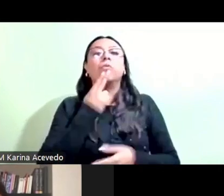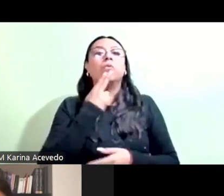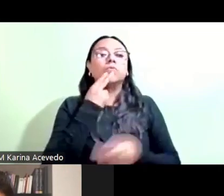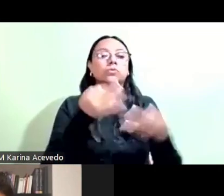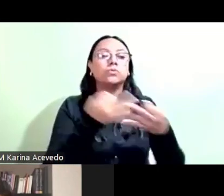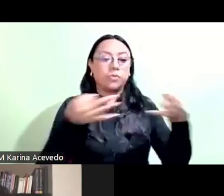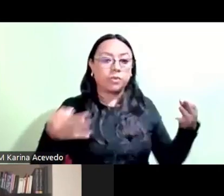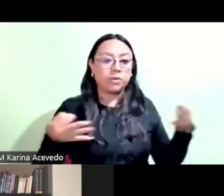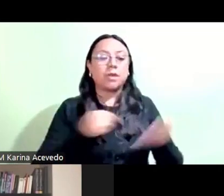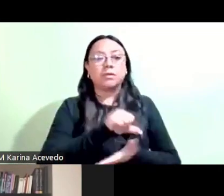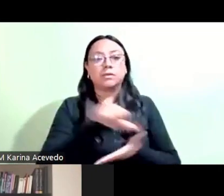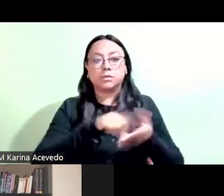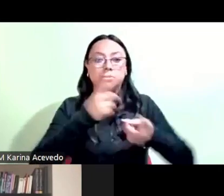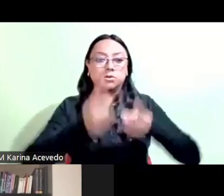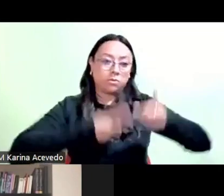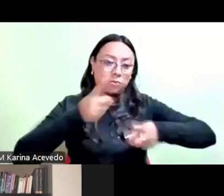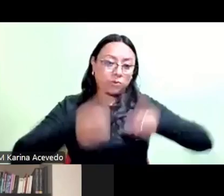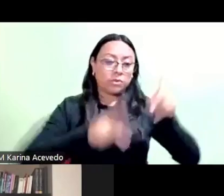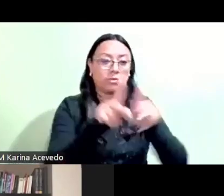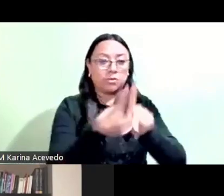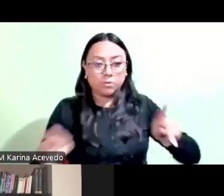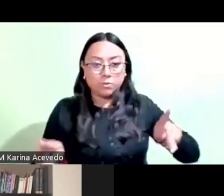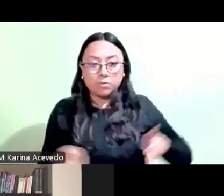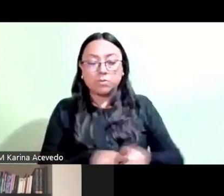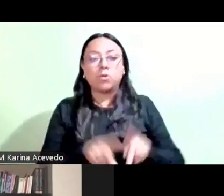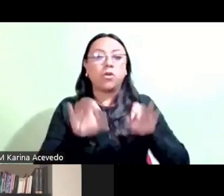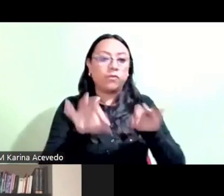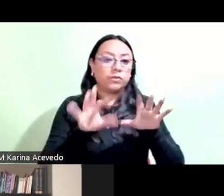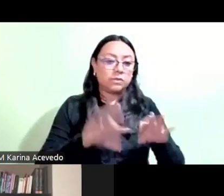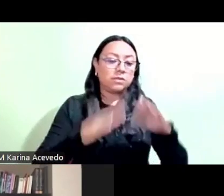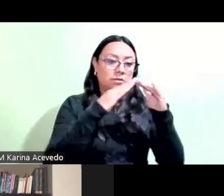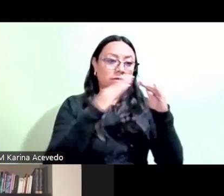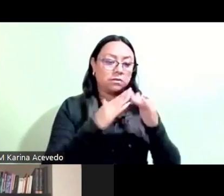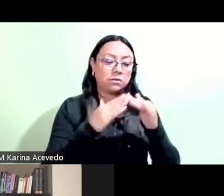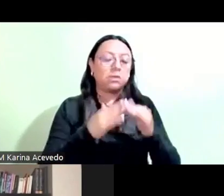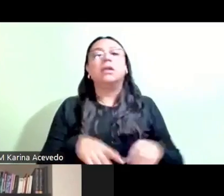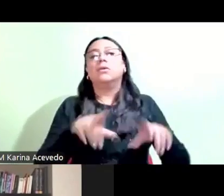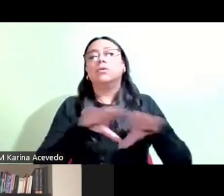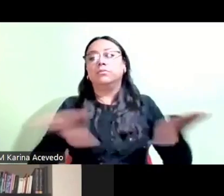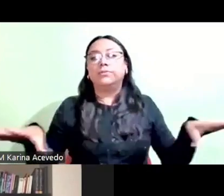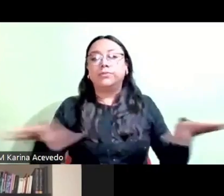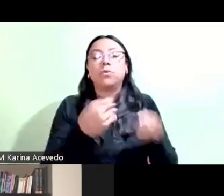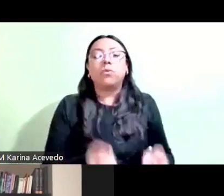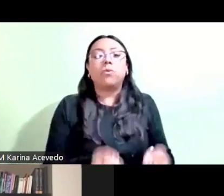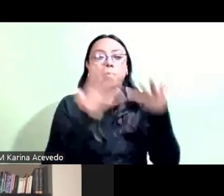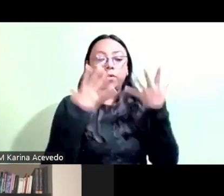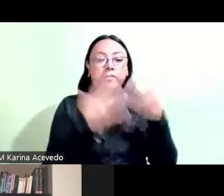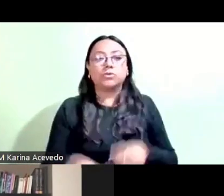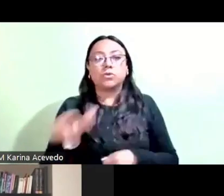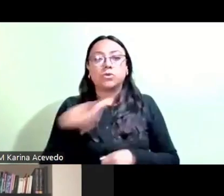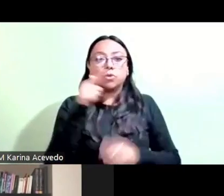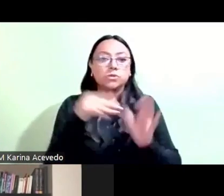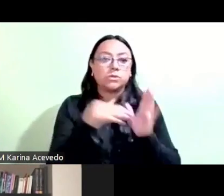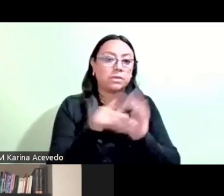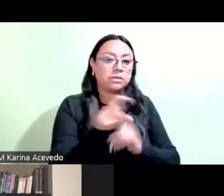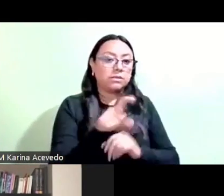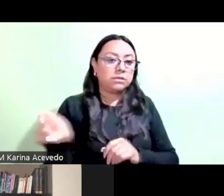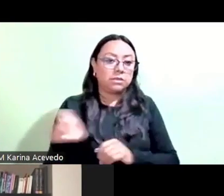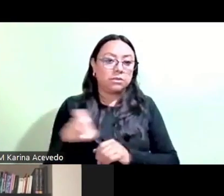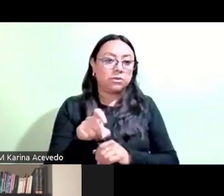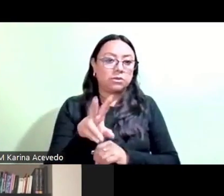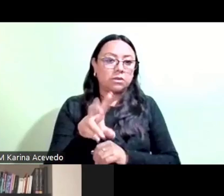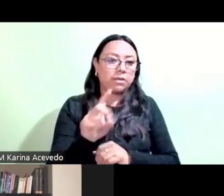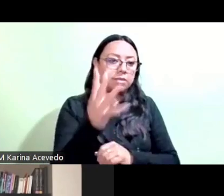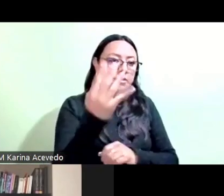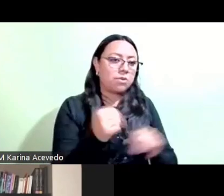comercial, oficinas y vivienda en una superficie de terreno de 13,239 metros cuadrados. Sin embargo,